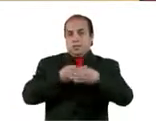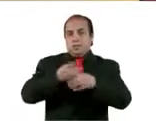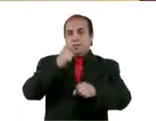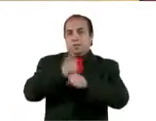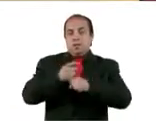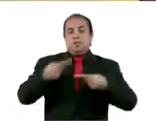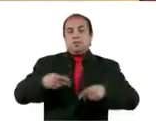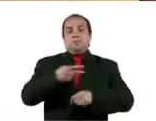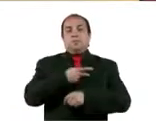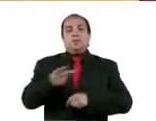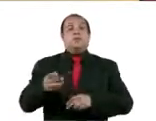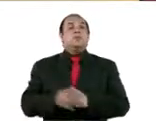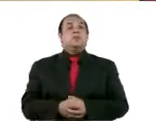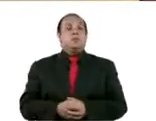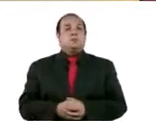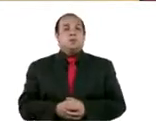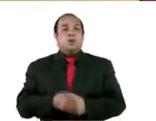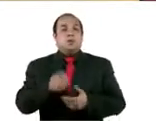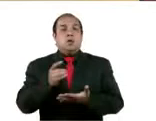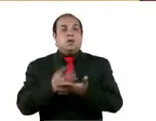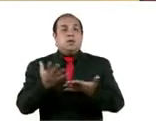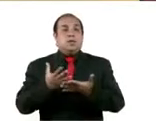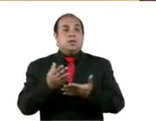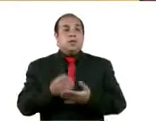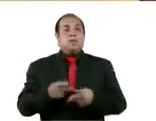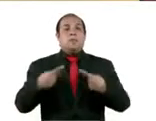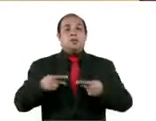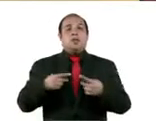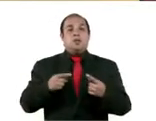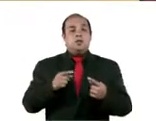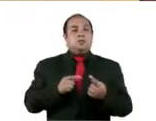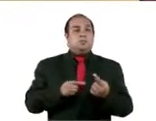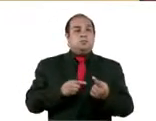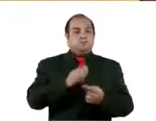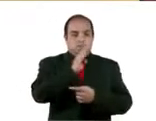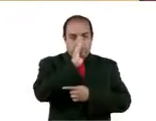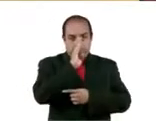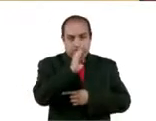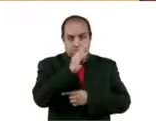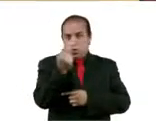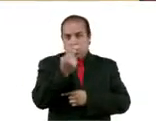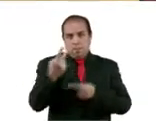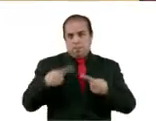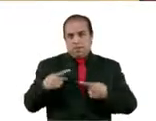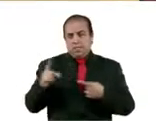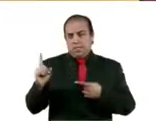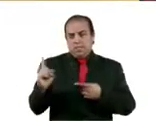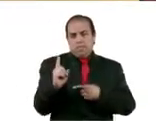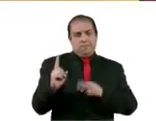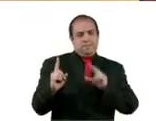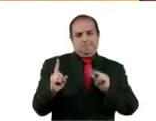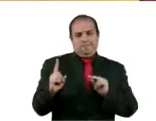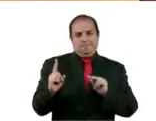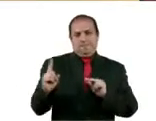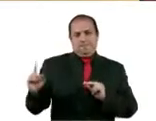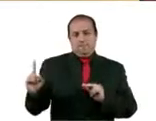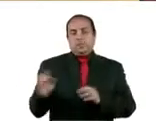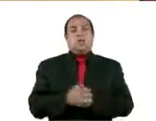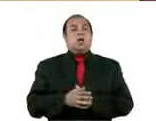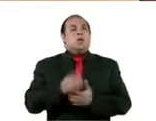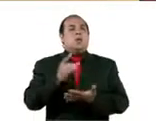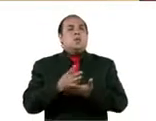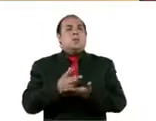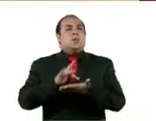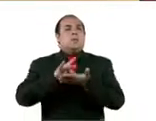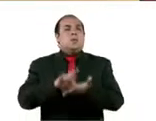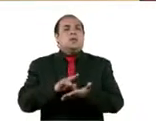están recibiendo las personas de manera directa, sin necesidad de ningún intermediario, sencillamente con el apoyo